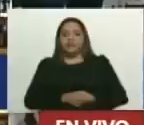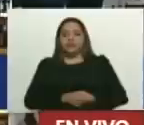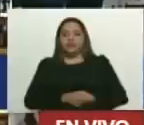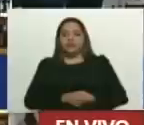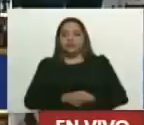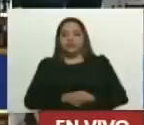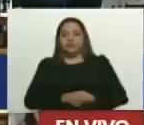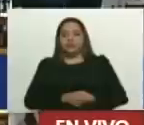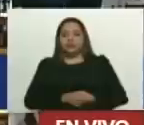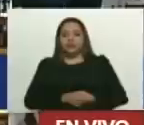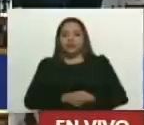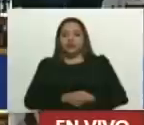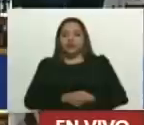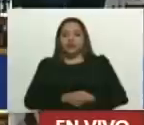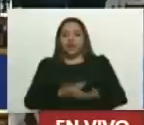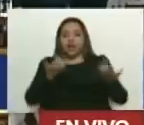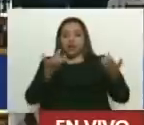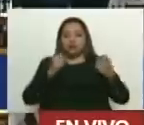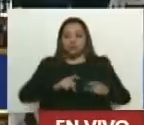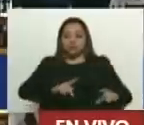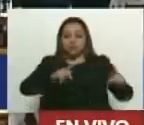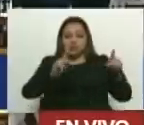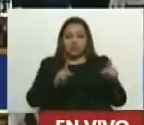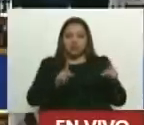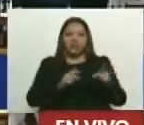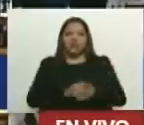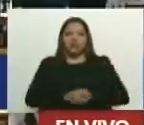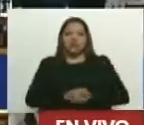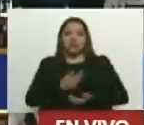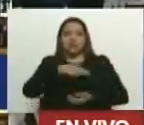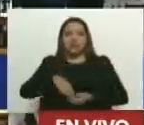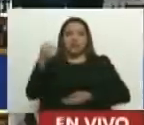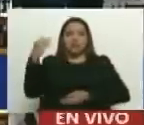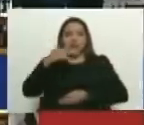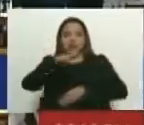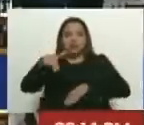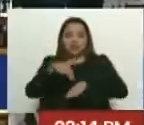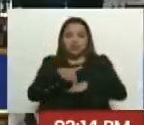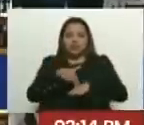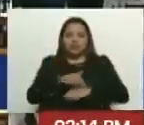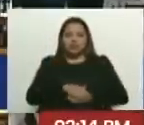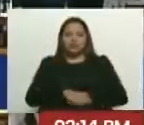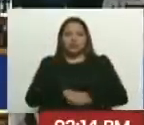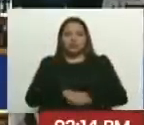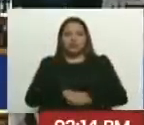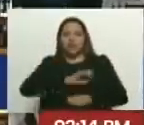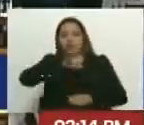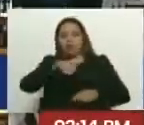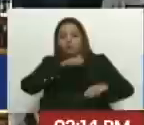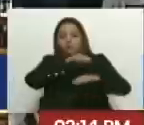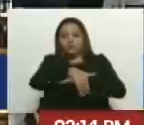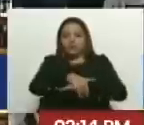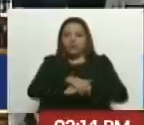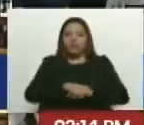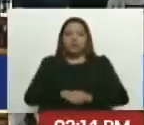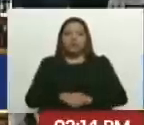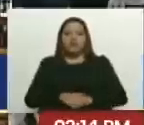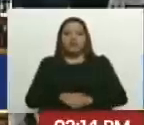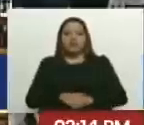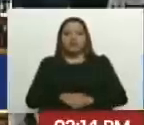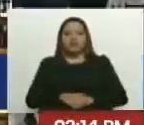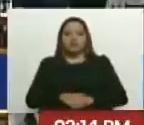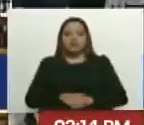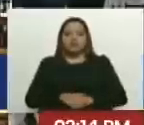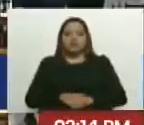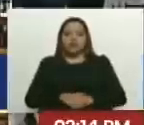esta comisión designada por el presidente de nuestro Parlamento, el presidente de la Asamblea Nacional, doctor Jorge Rodríguez, en ocasión